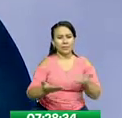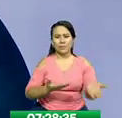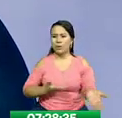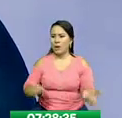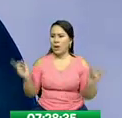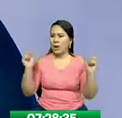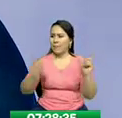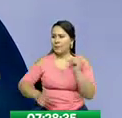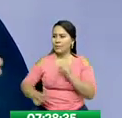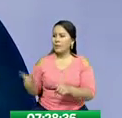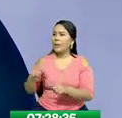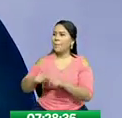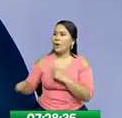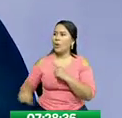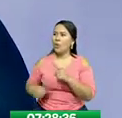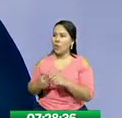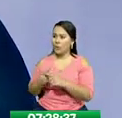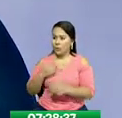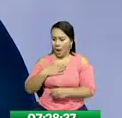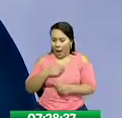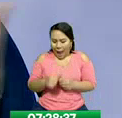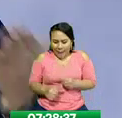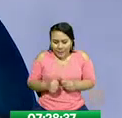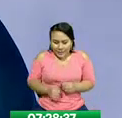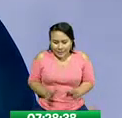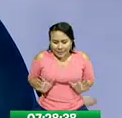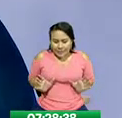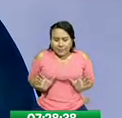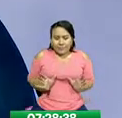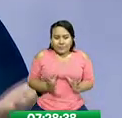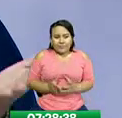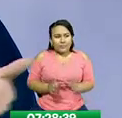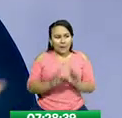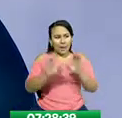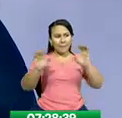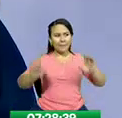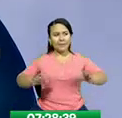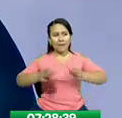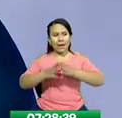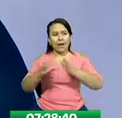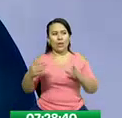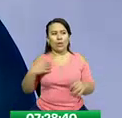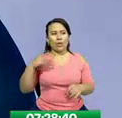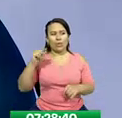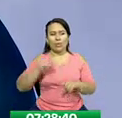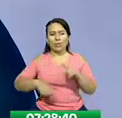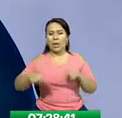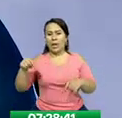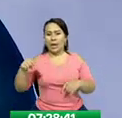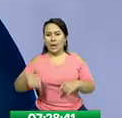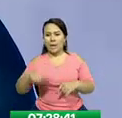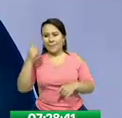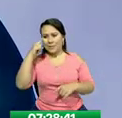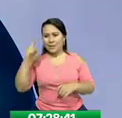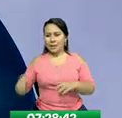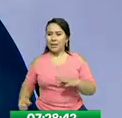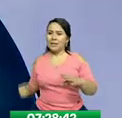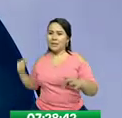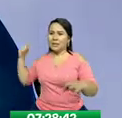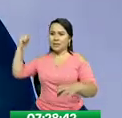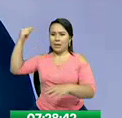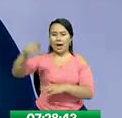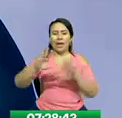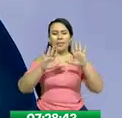definitivamente, pero cuando uno administra una empresa de este tamaño, sobre todo, no puede pensar en este o el siguiente año, tiene que pensar de aquí a 10